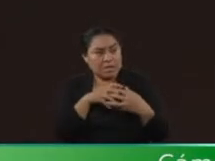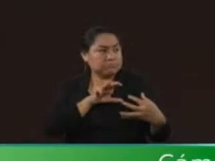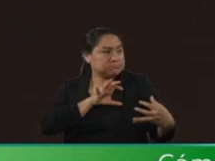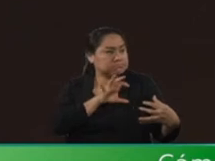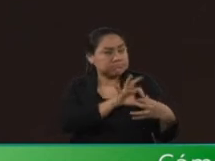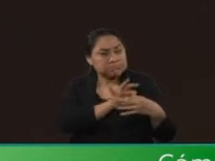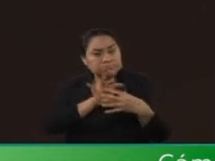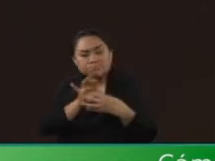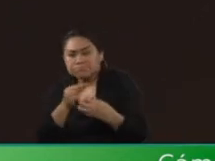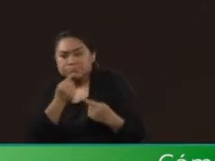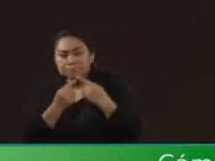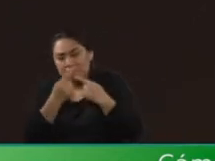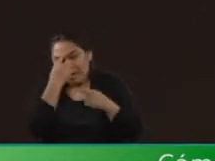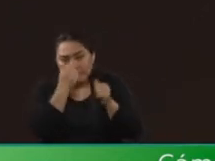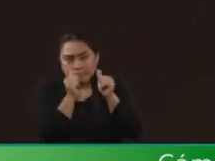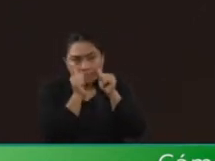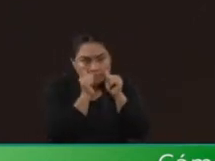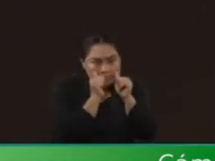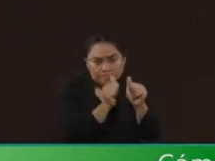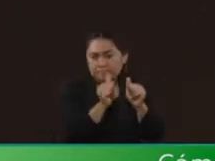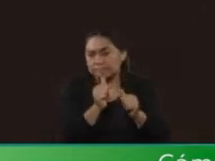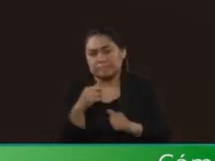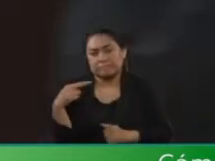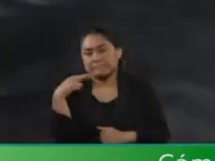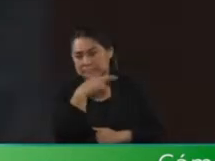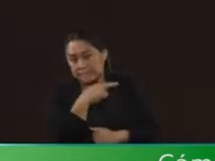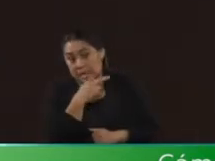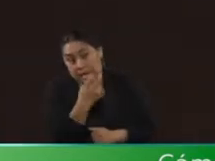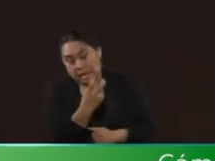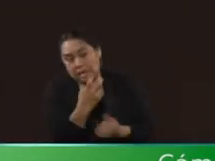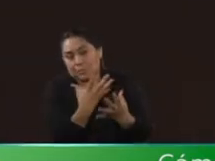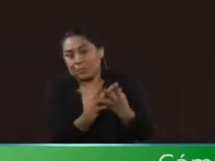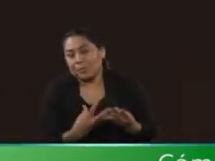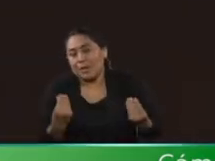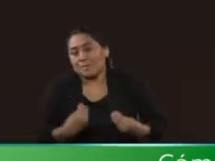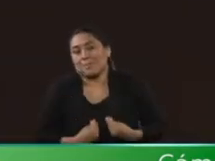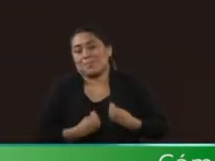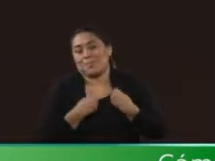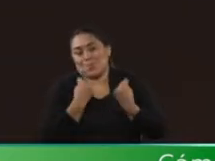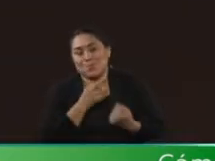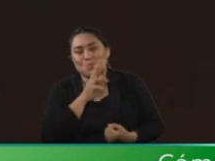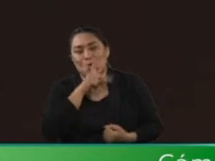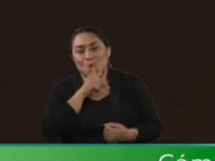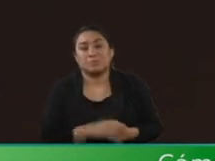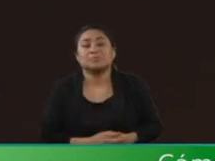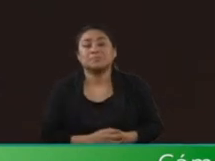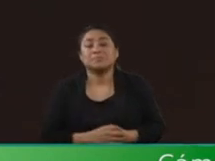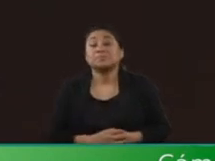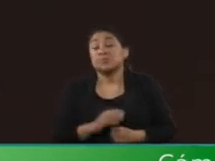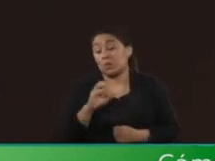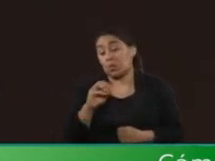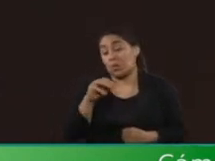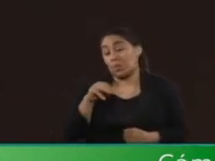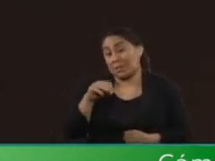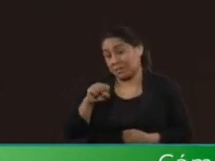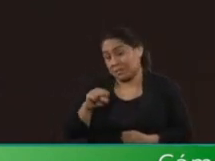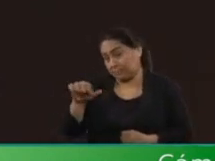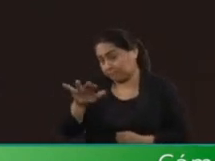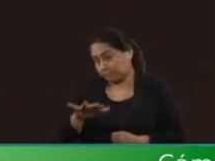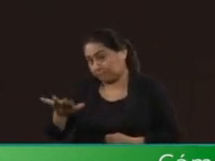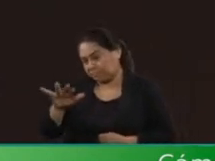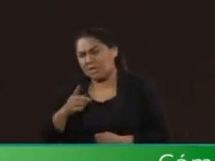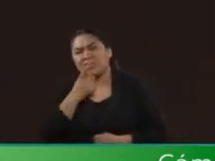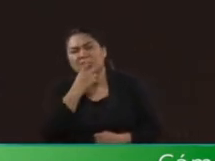permitan atenderlos de manera eficaz mejorando así nuestra calidad de vida la Organización Mundial de la Salud